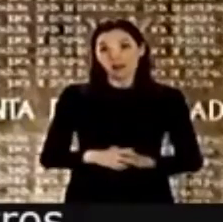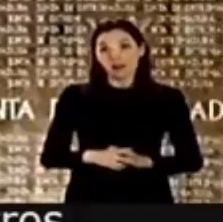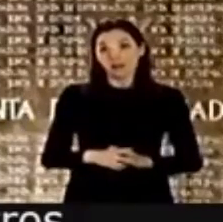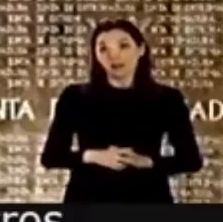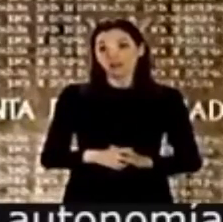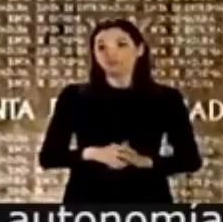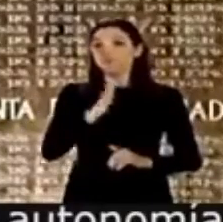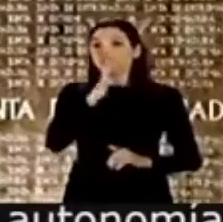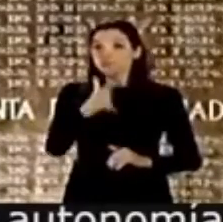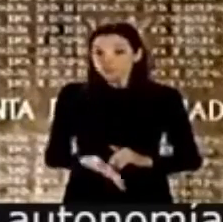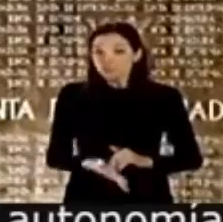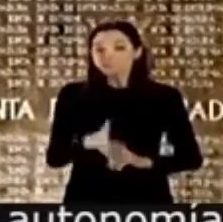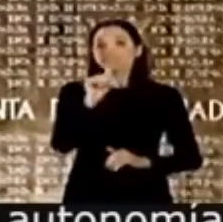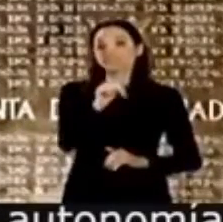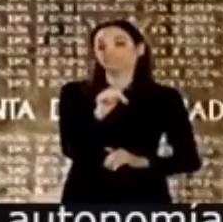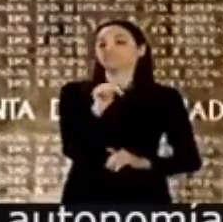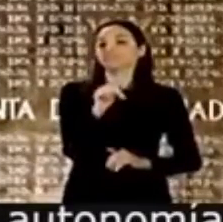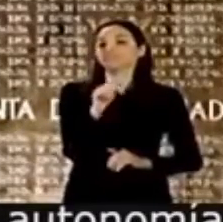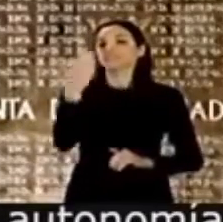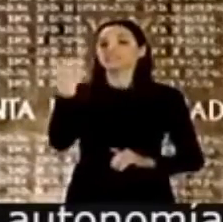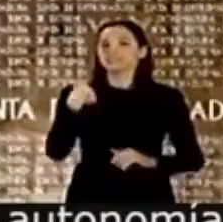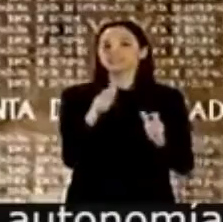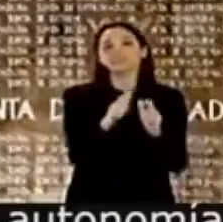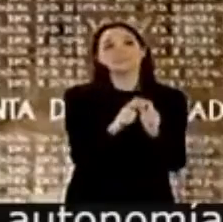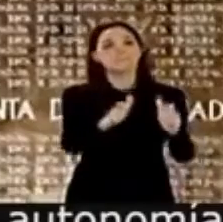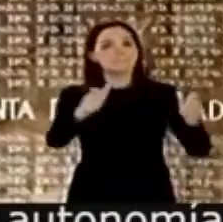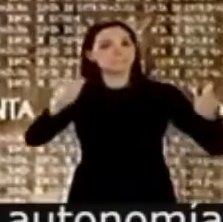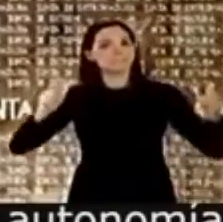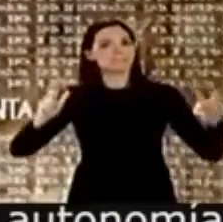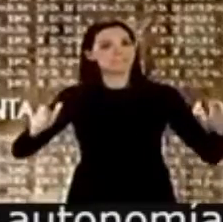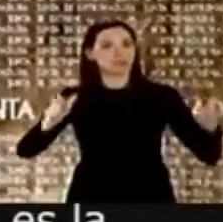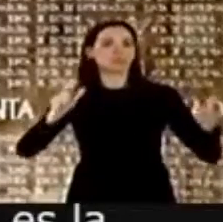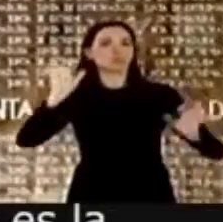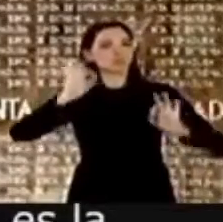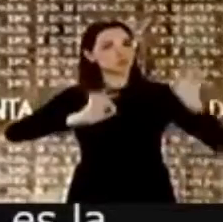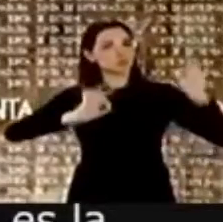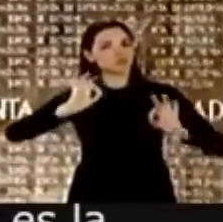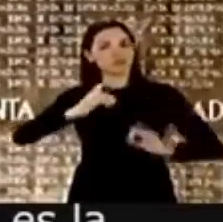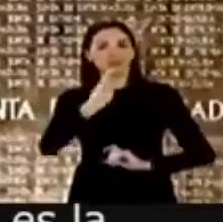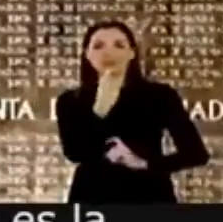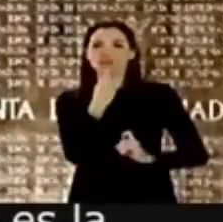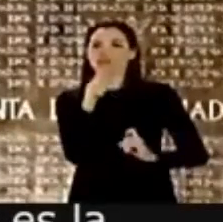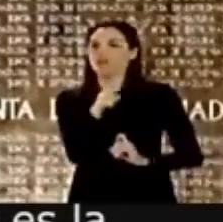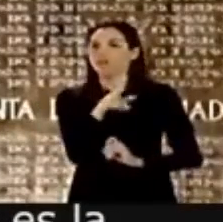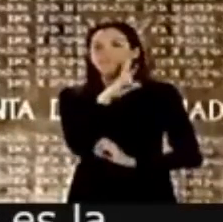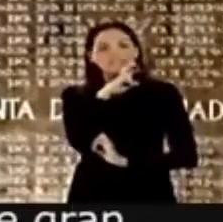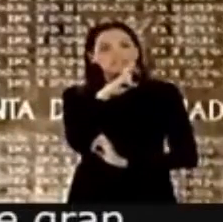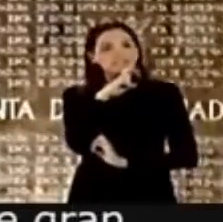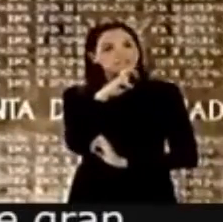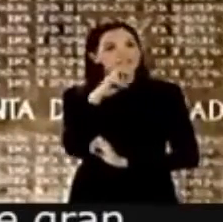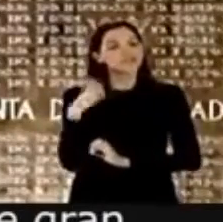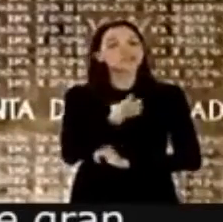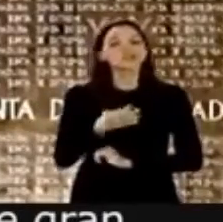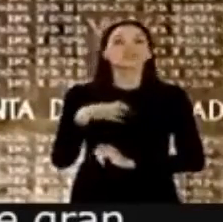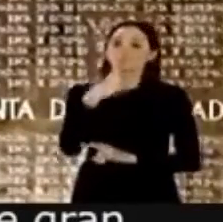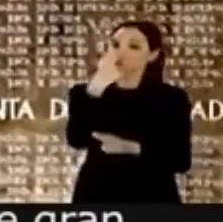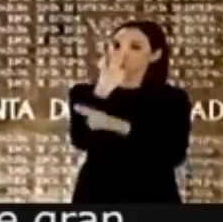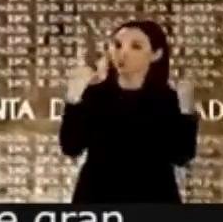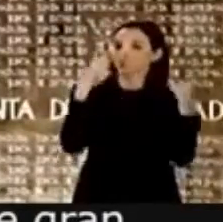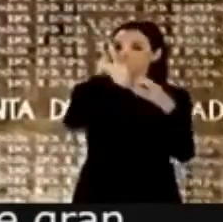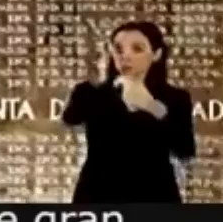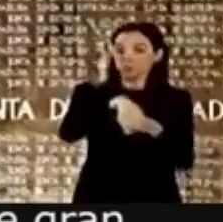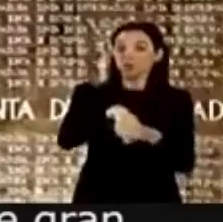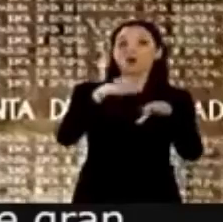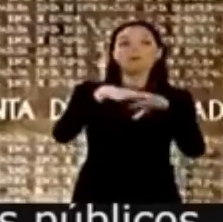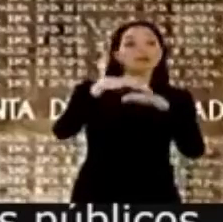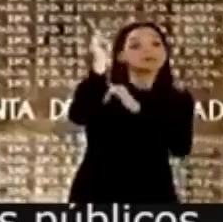la explicación fundamental de por qué tenemos este gran número necesario e indispensable de funcionarios públicos para que podamos